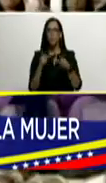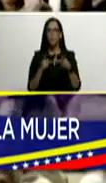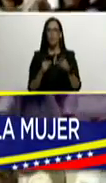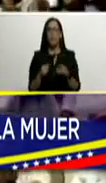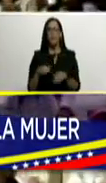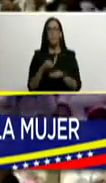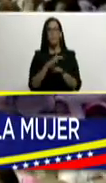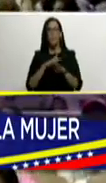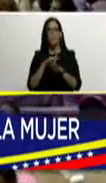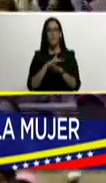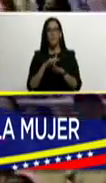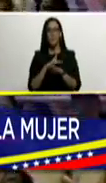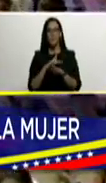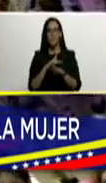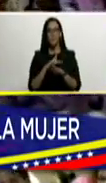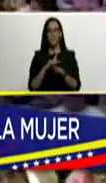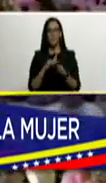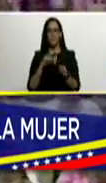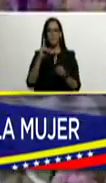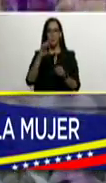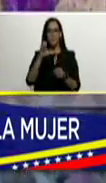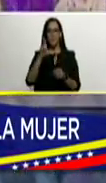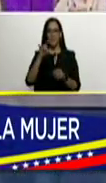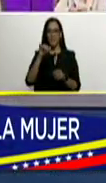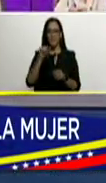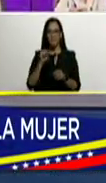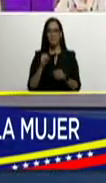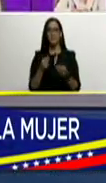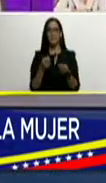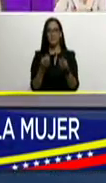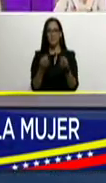Ministra Delis Álvarez, ministra